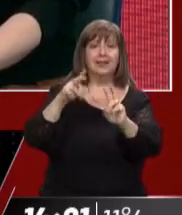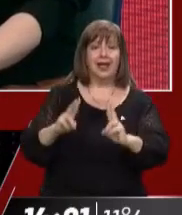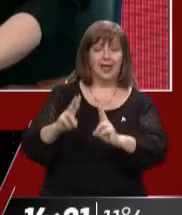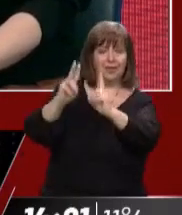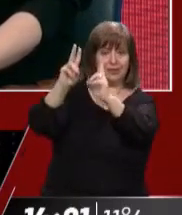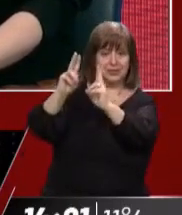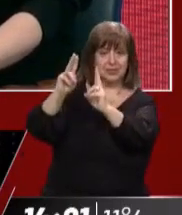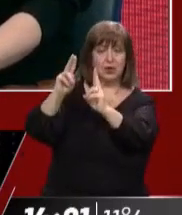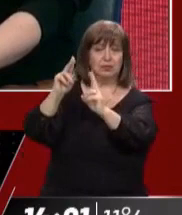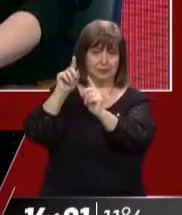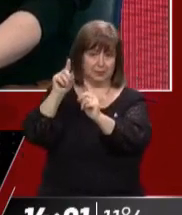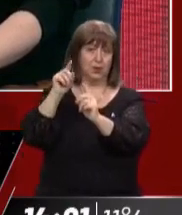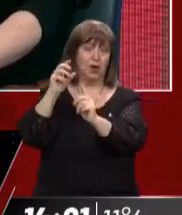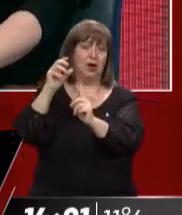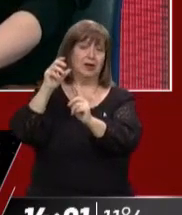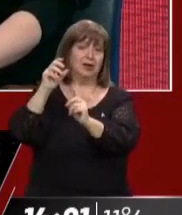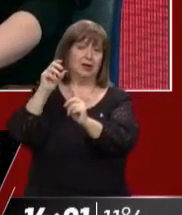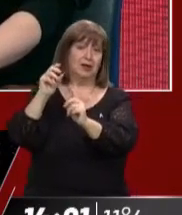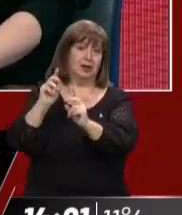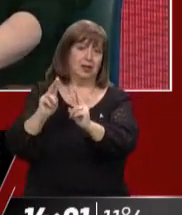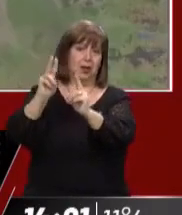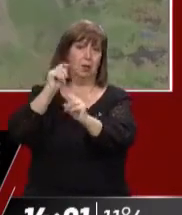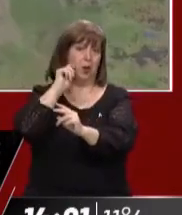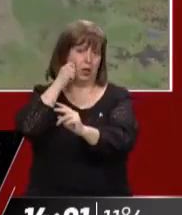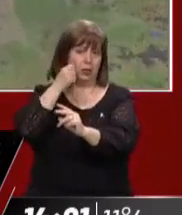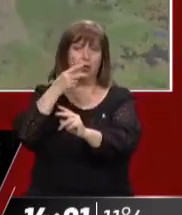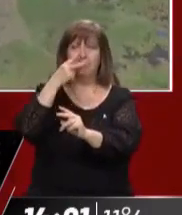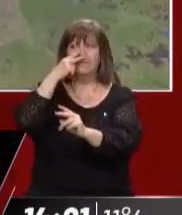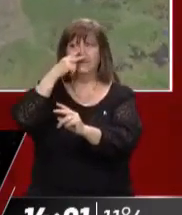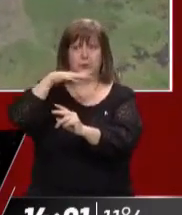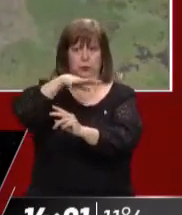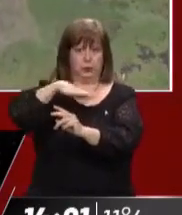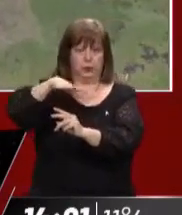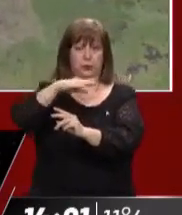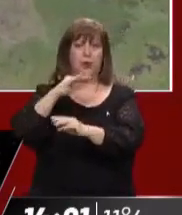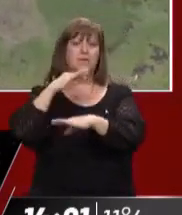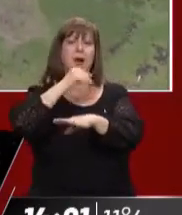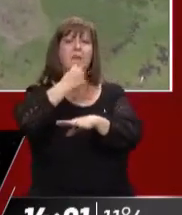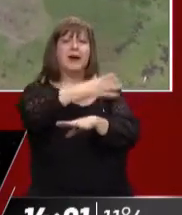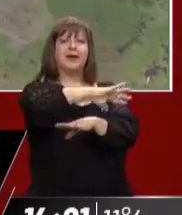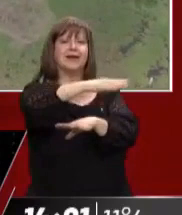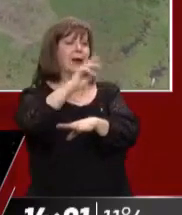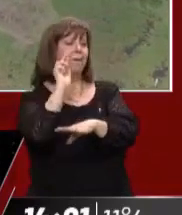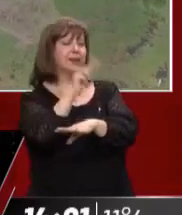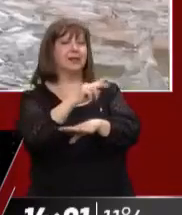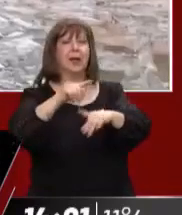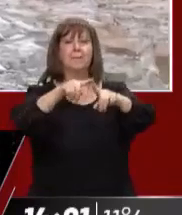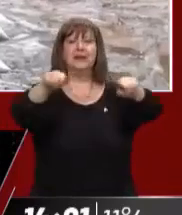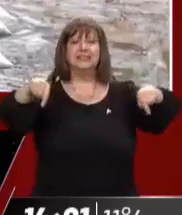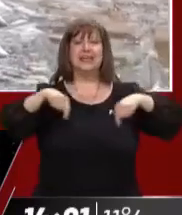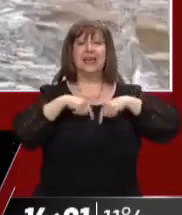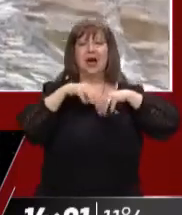edificio kandinsky se llama que está bueno en un lugar muy exclusivo vista al mar piscinas